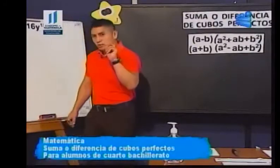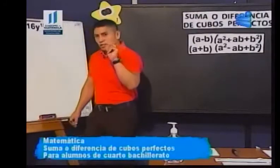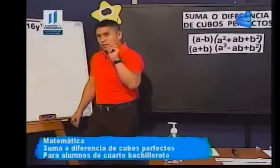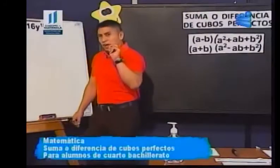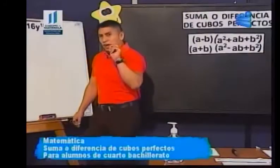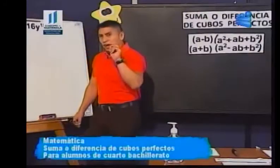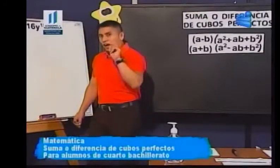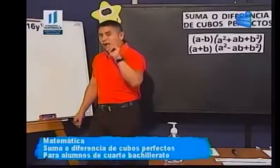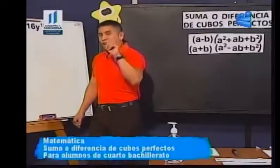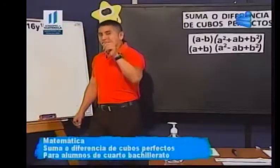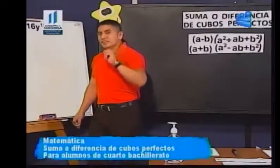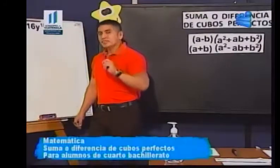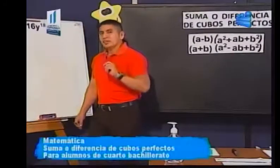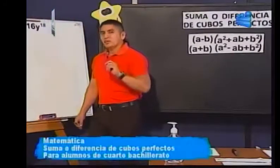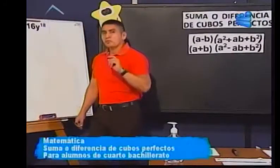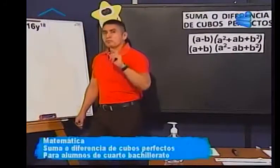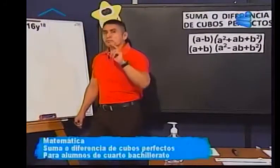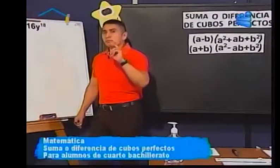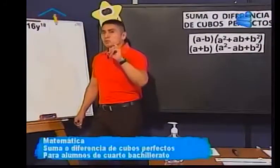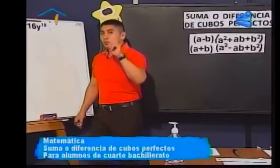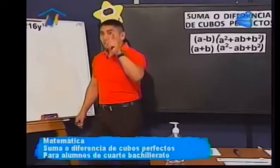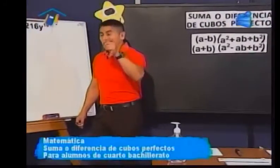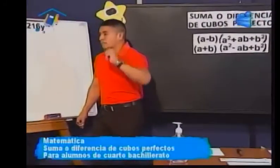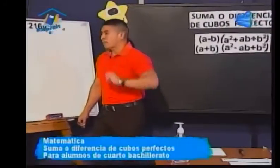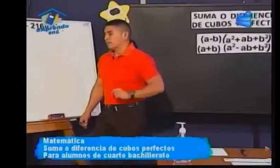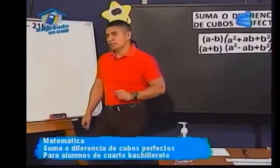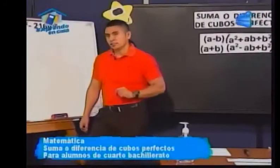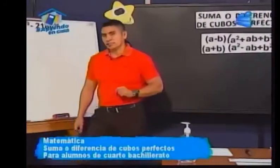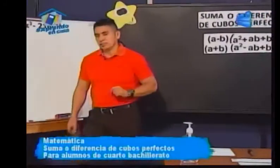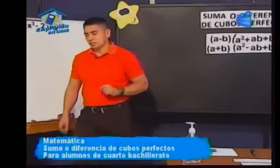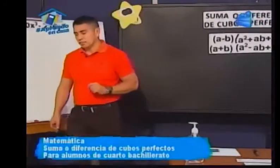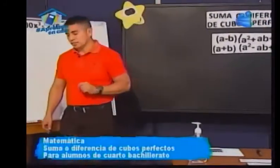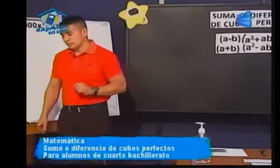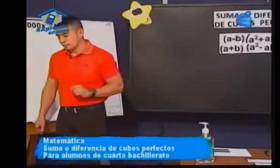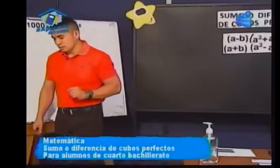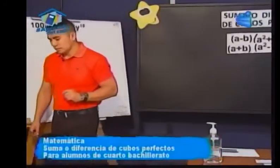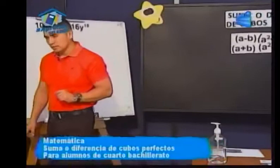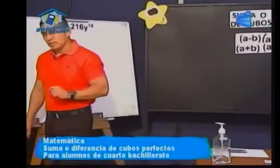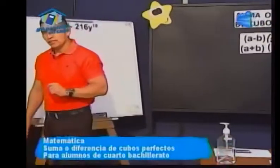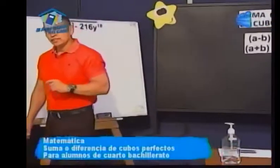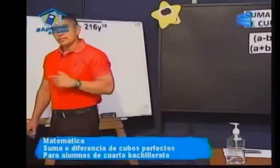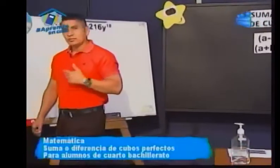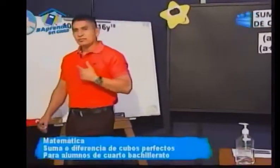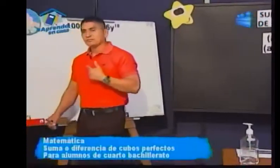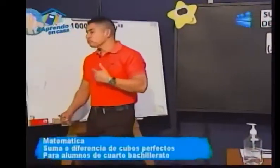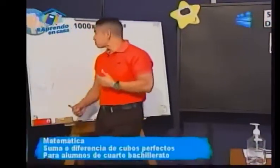Vamos a iniciar con tus presaberes.